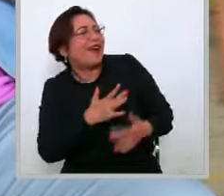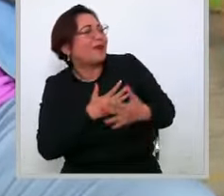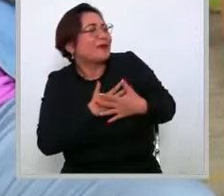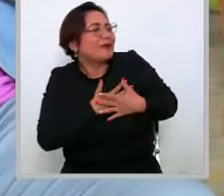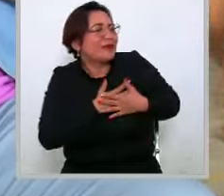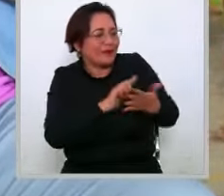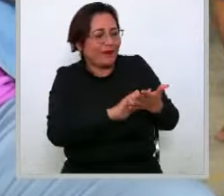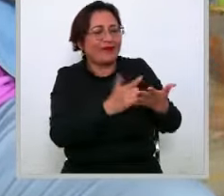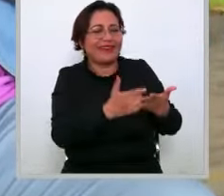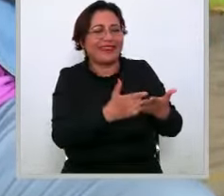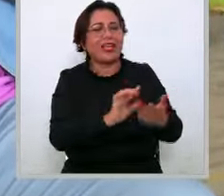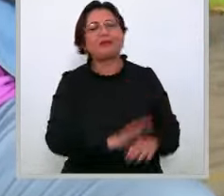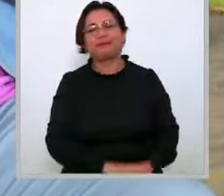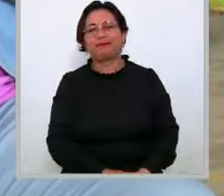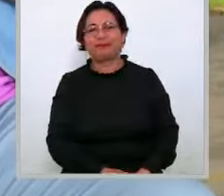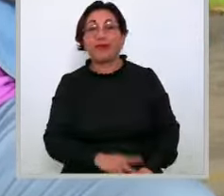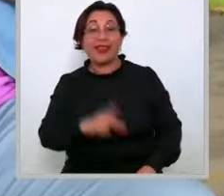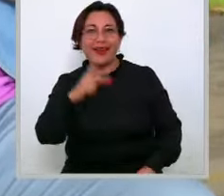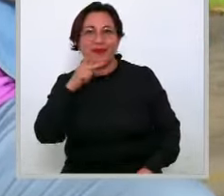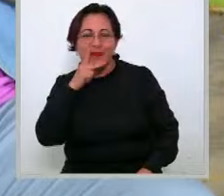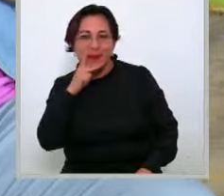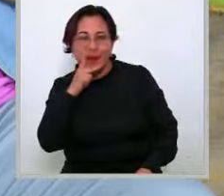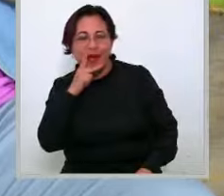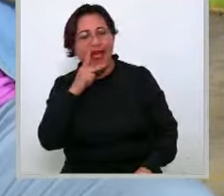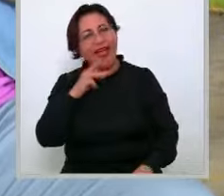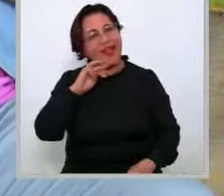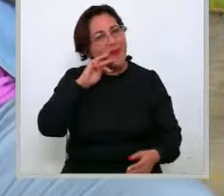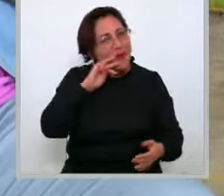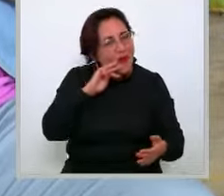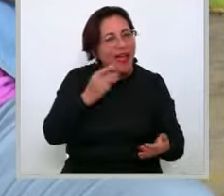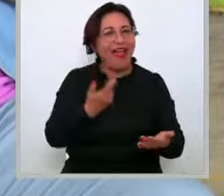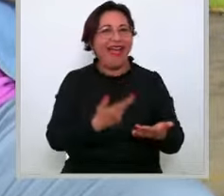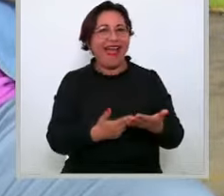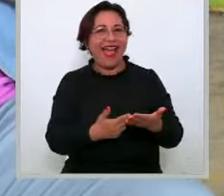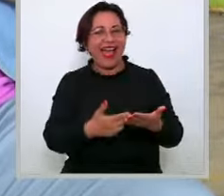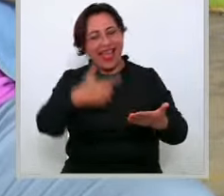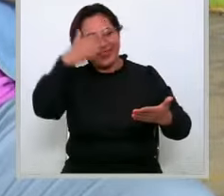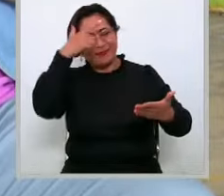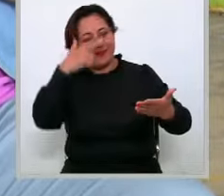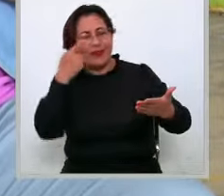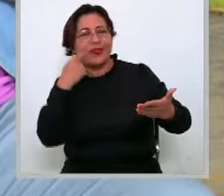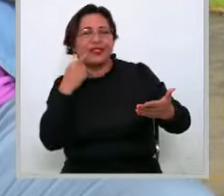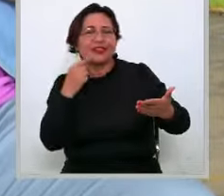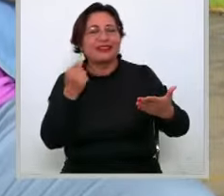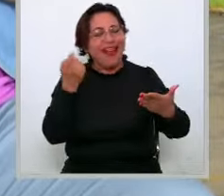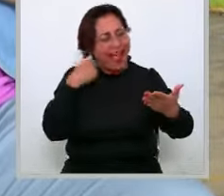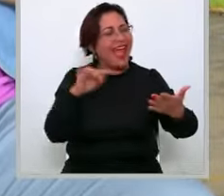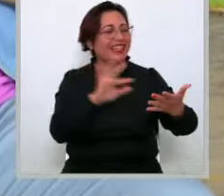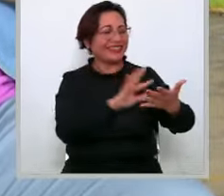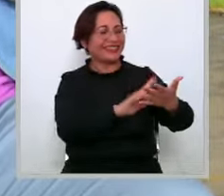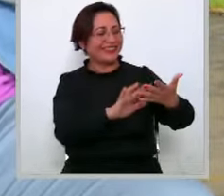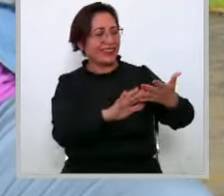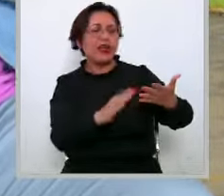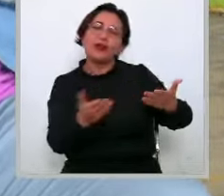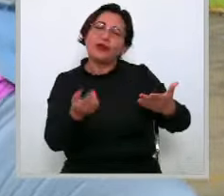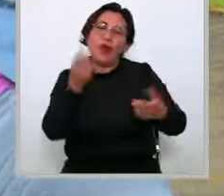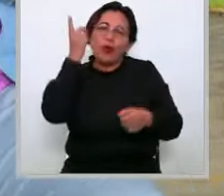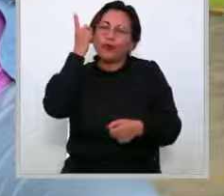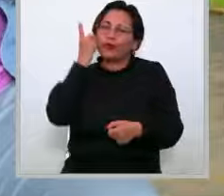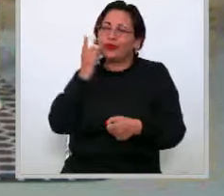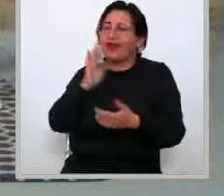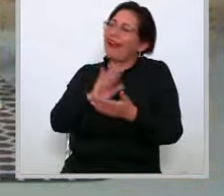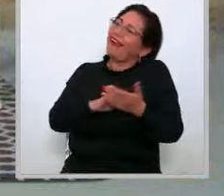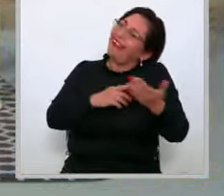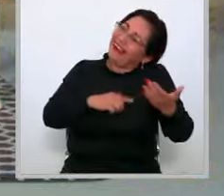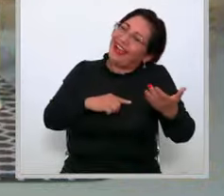yo, mis papás me leían cada noche y yo, a mí me gustaban los libros desde chiquita. ¿Sí? Por ejemplo, ¿cuáles